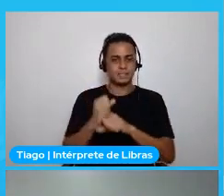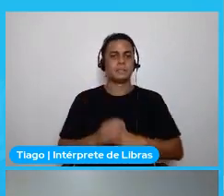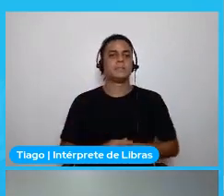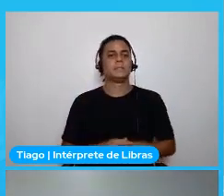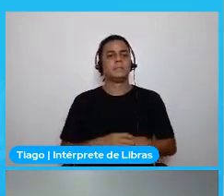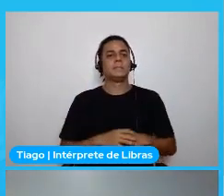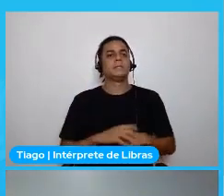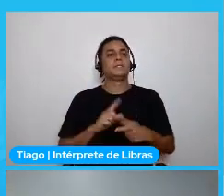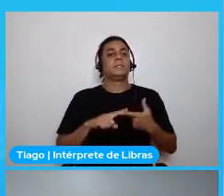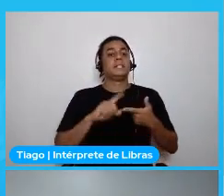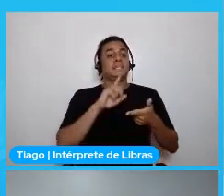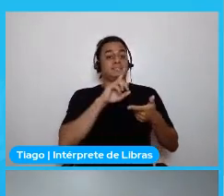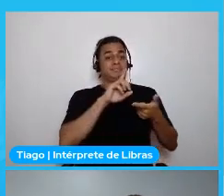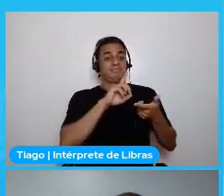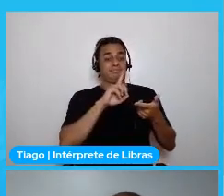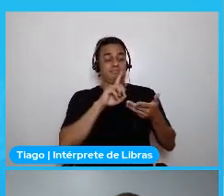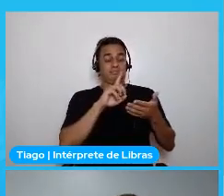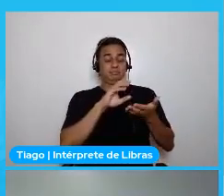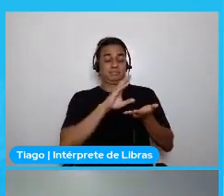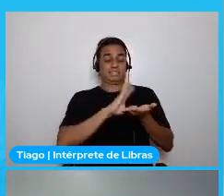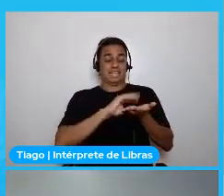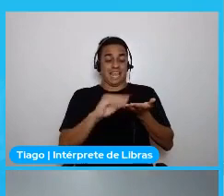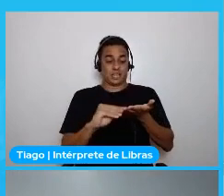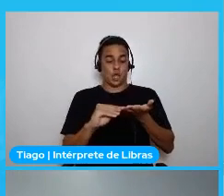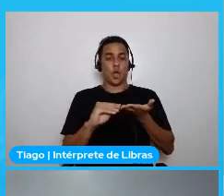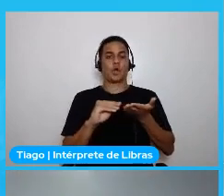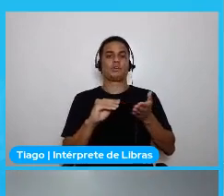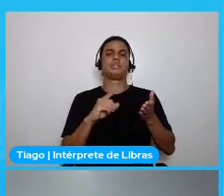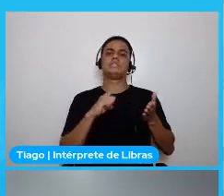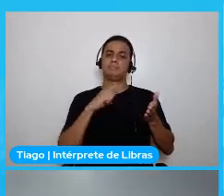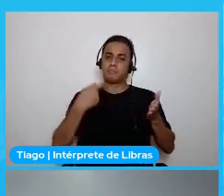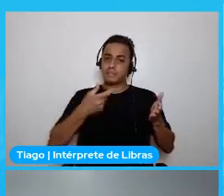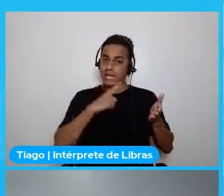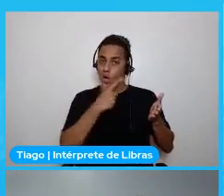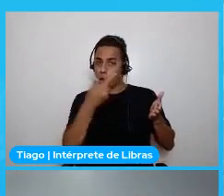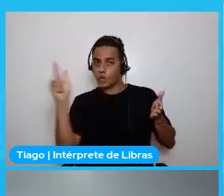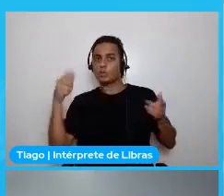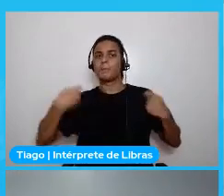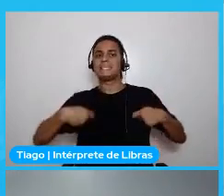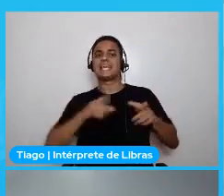atribuidos son datos que necesitan licencia para ser utilizados. En cambio,